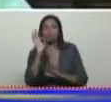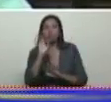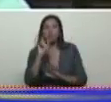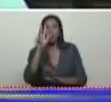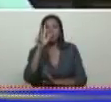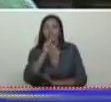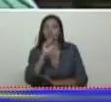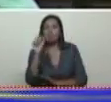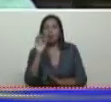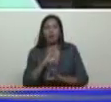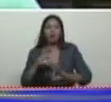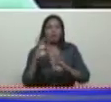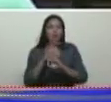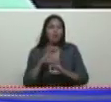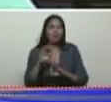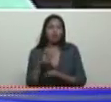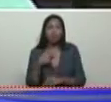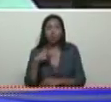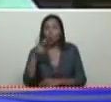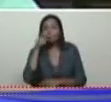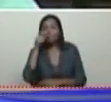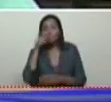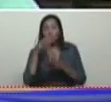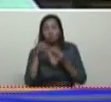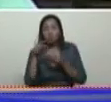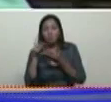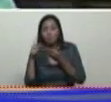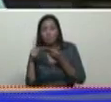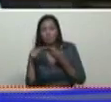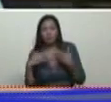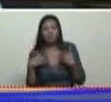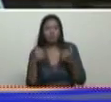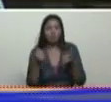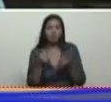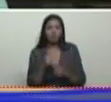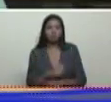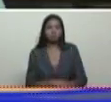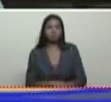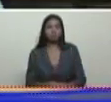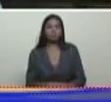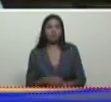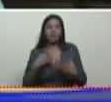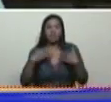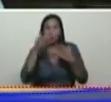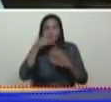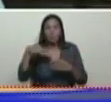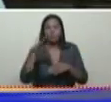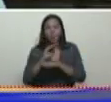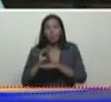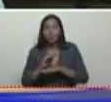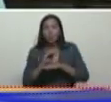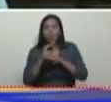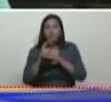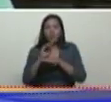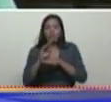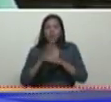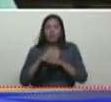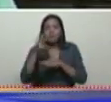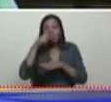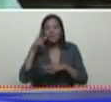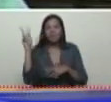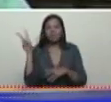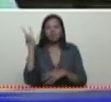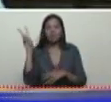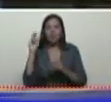ningún caso. Estoy pendiente de todos esos indicadores de la salud del pueblo, la salud preventiva. Venezuela tiene que